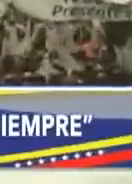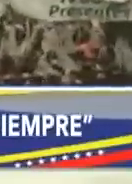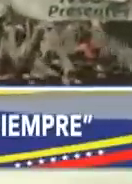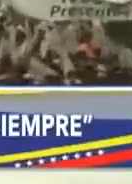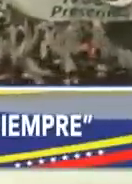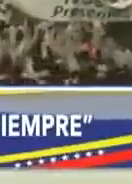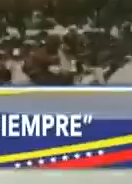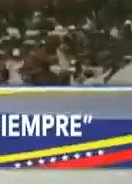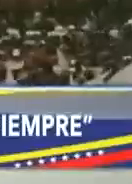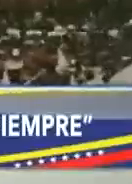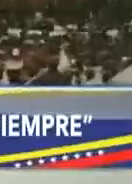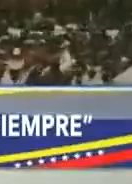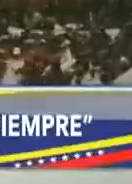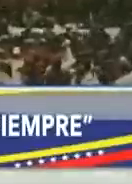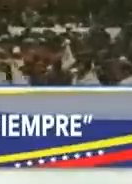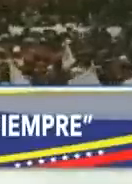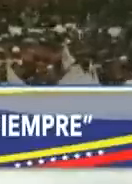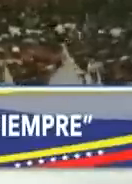patriotas,